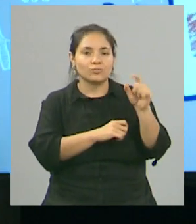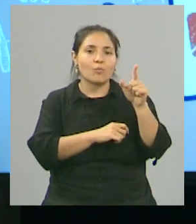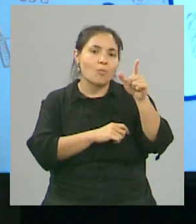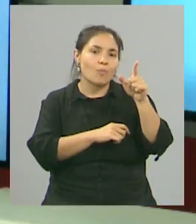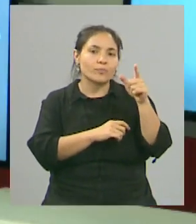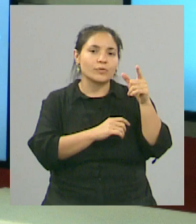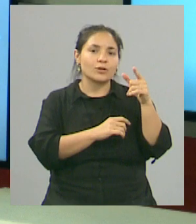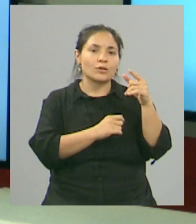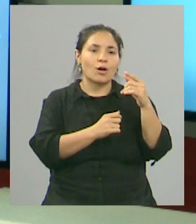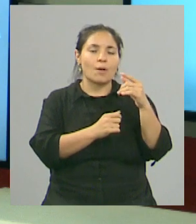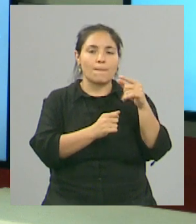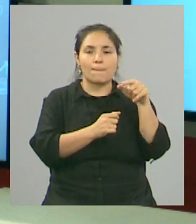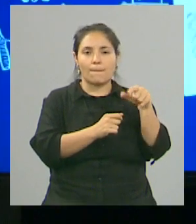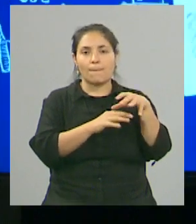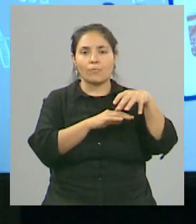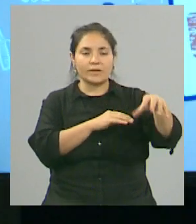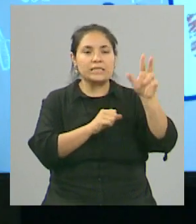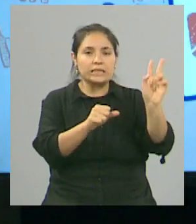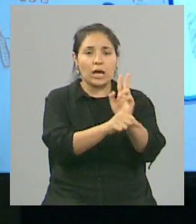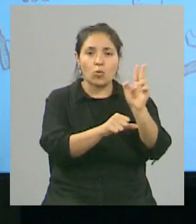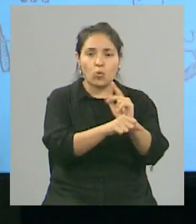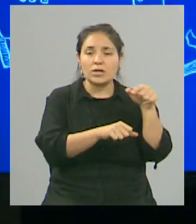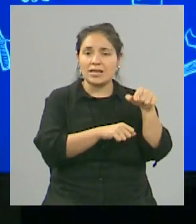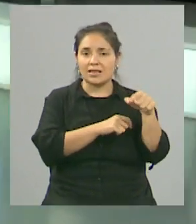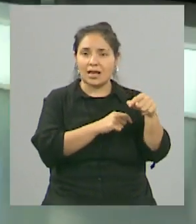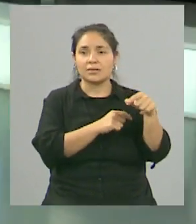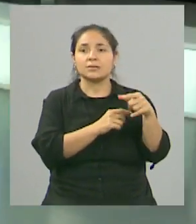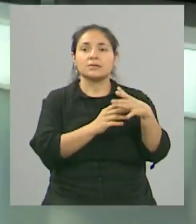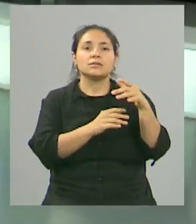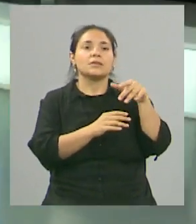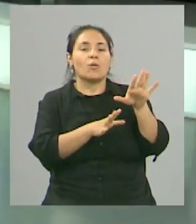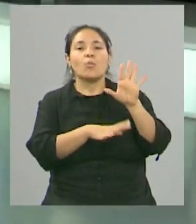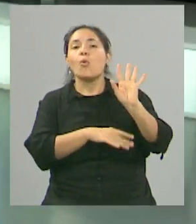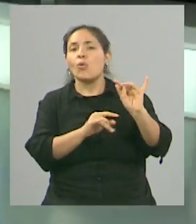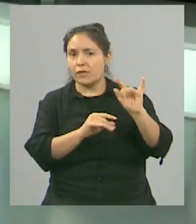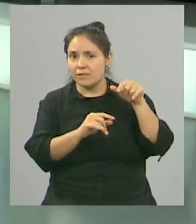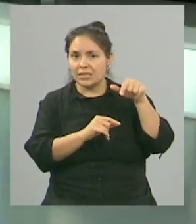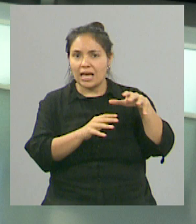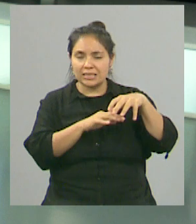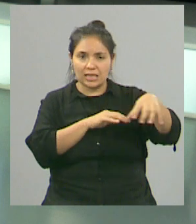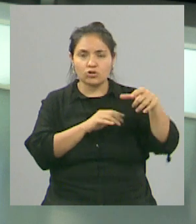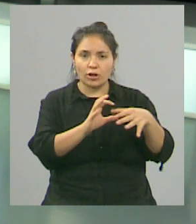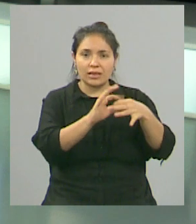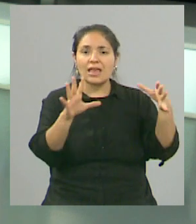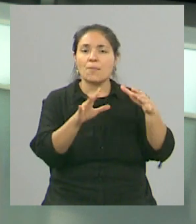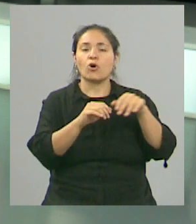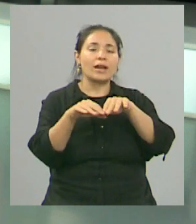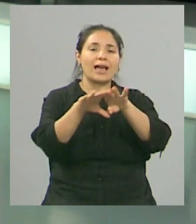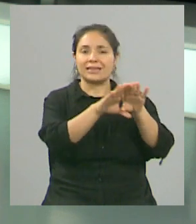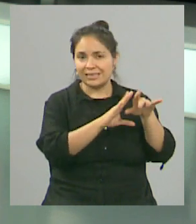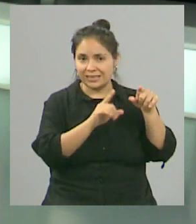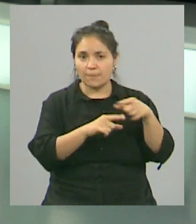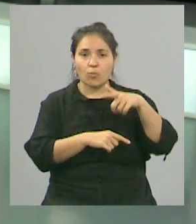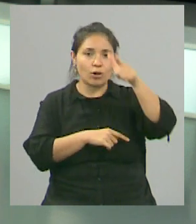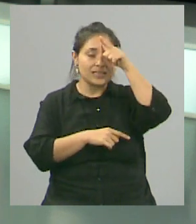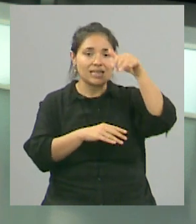seguridad, que ha sido muy difícil, con todos los esfuerzos que se han hecho, democratizar efectivamente esa fuerza de seguridad. La policía en concreto, que es la que está en